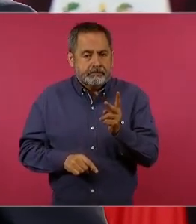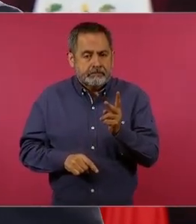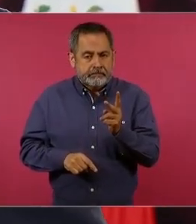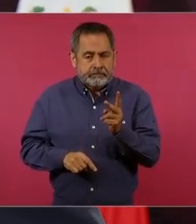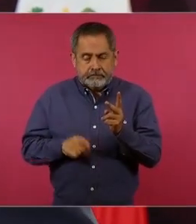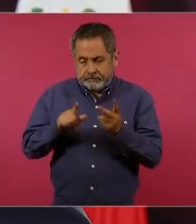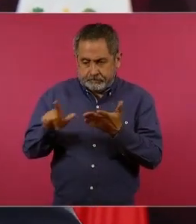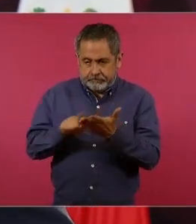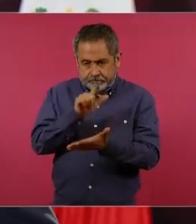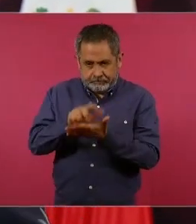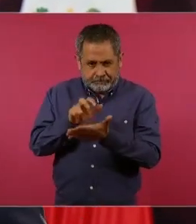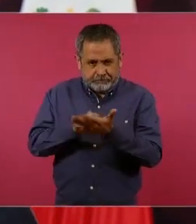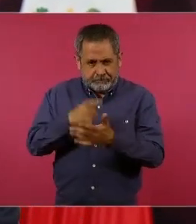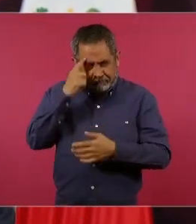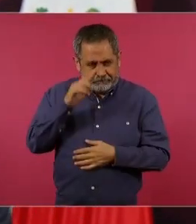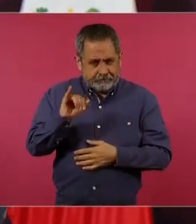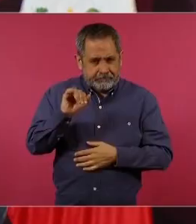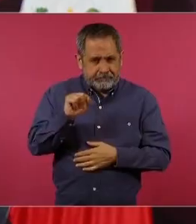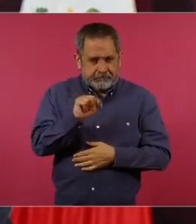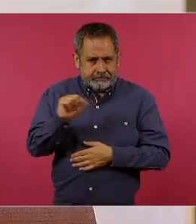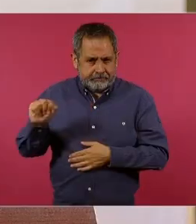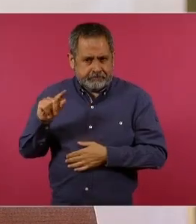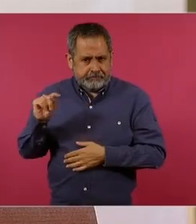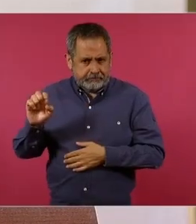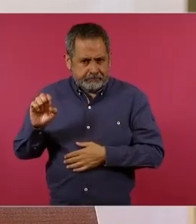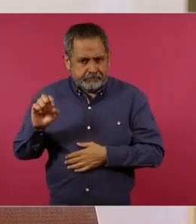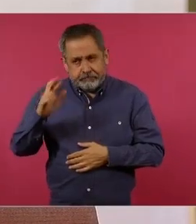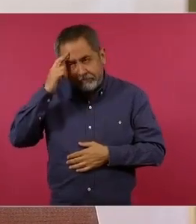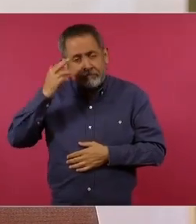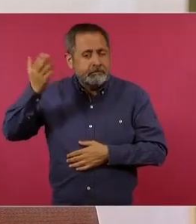la reforma al ISSSTE que se hizo cuando